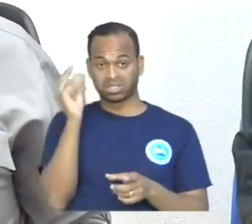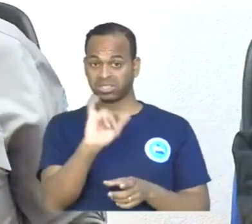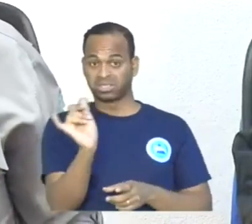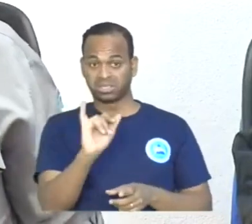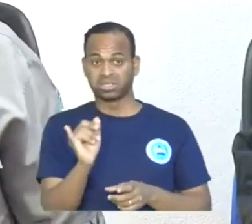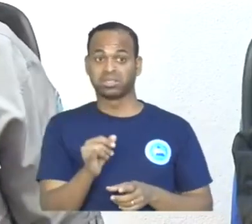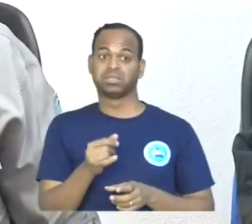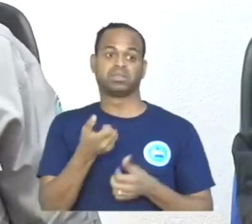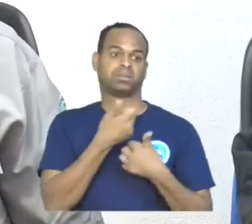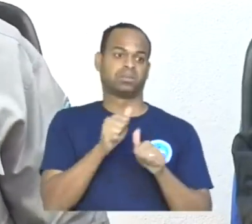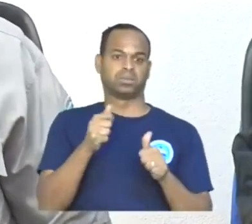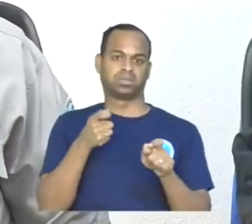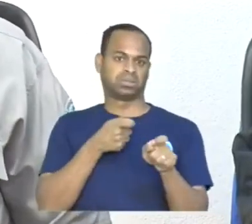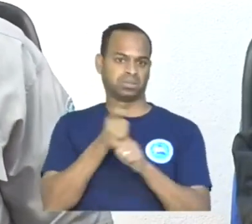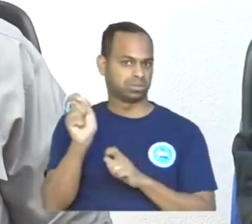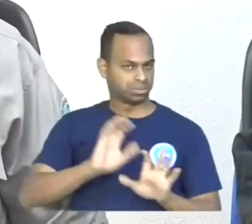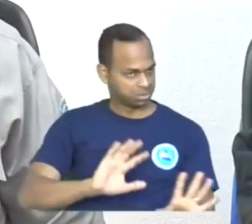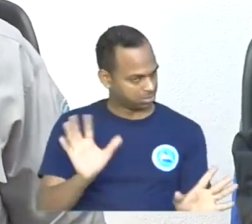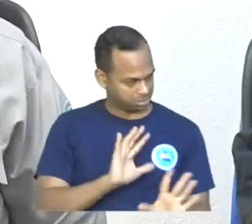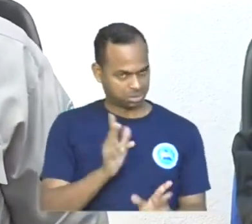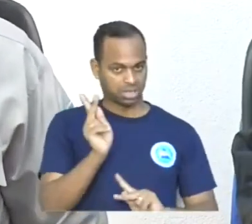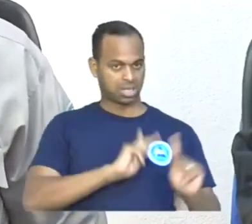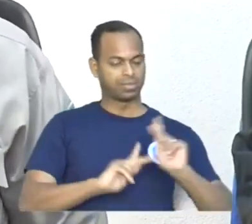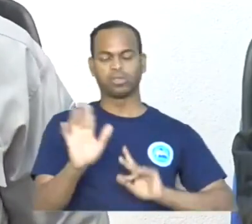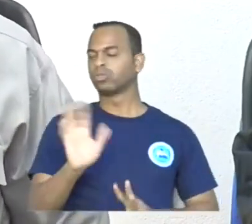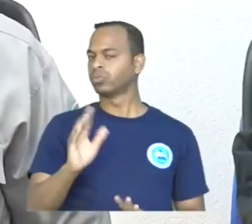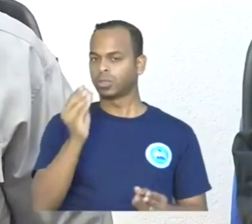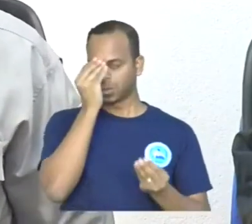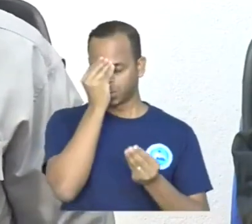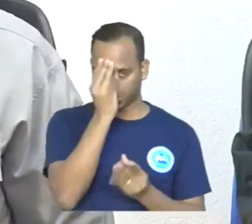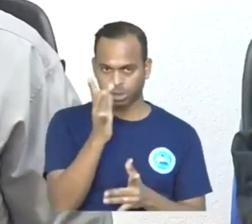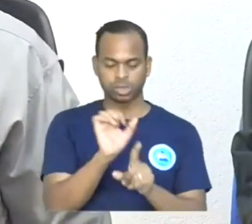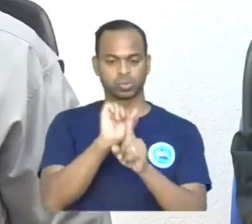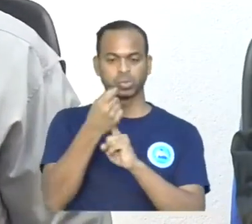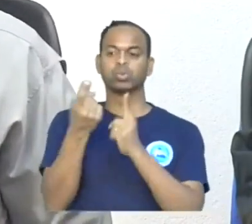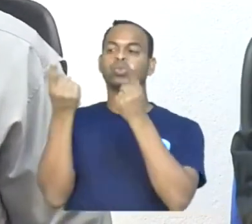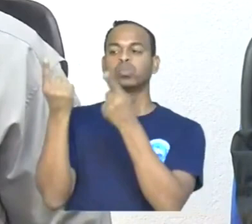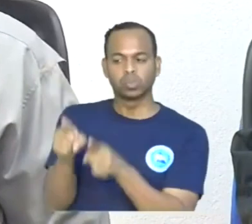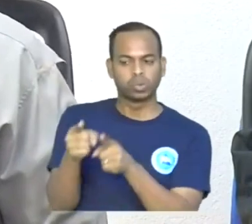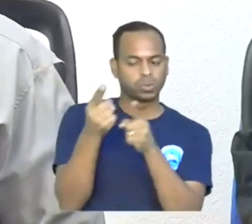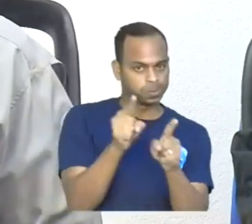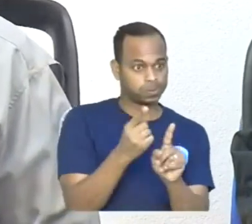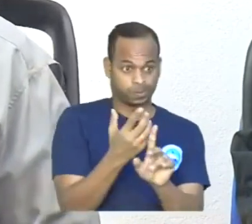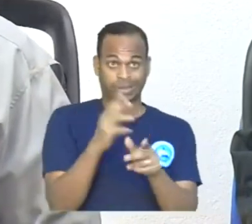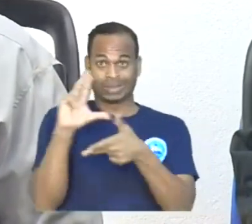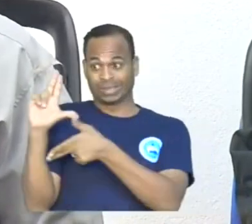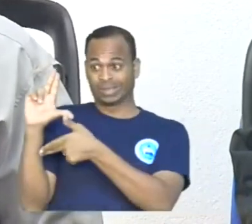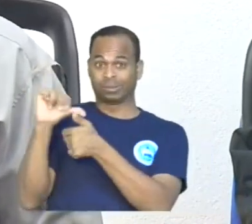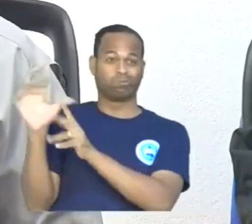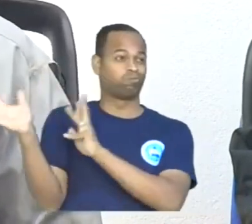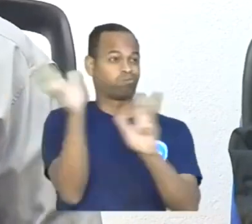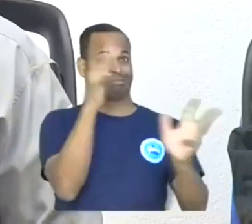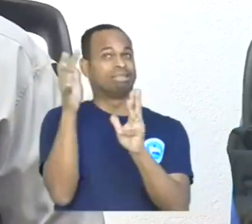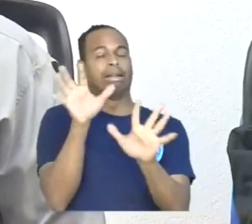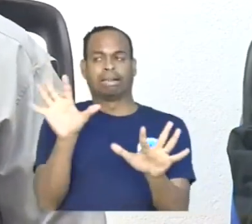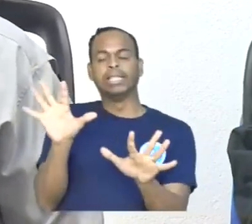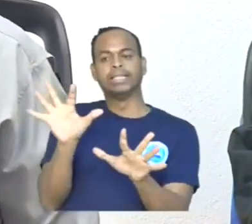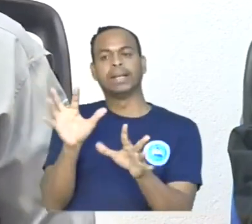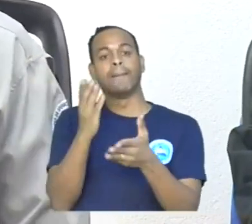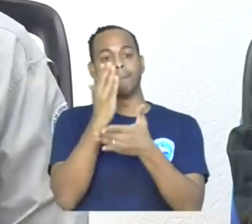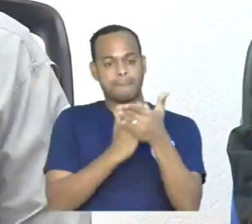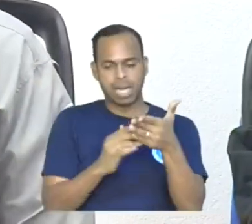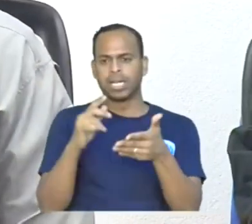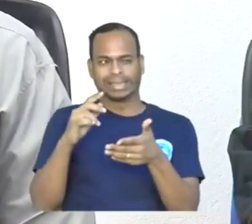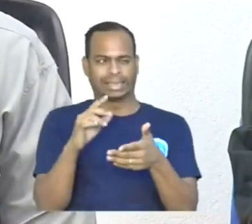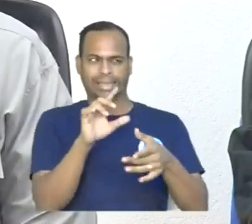también cualquier tipo de sabotaje o maldad a la población. Es simplemente que sepan de que ante un evento como esto, por protección, salen